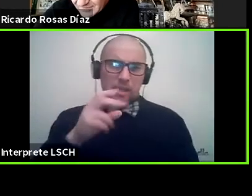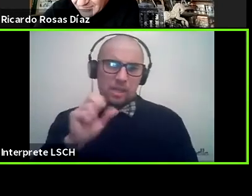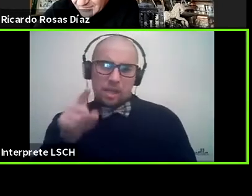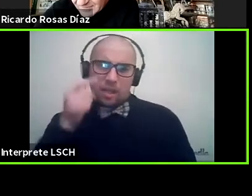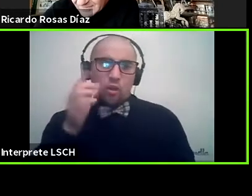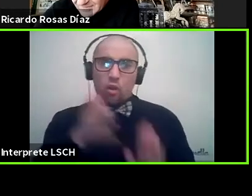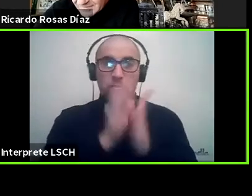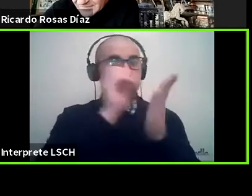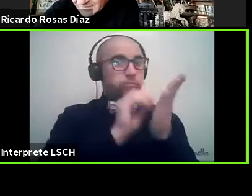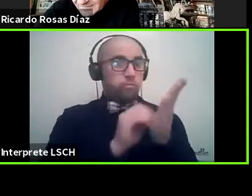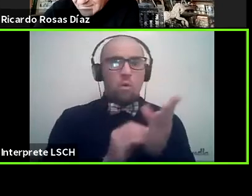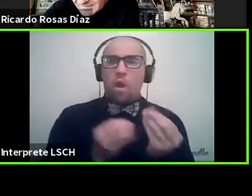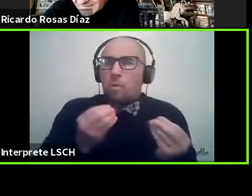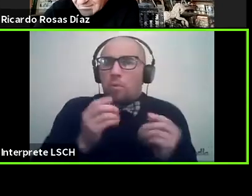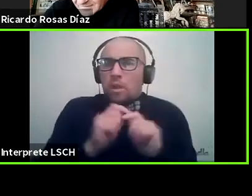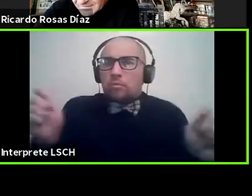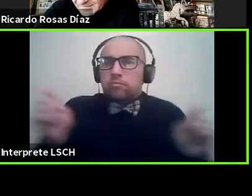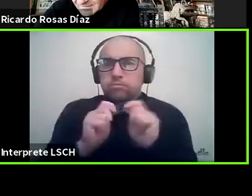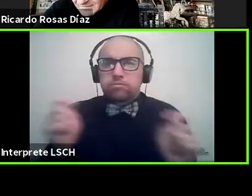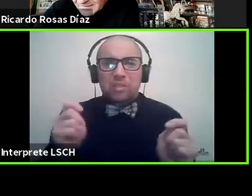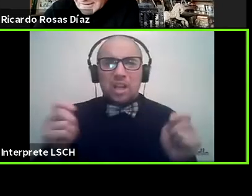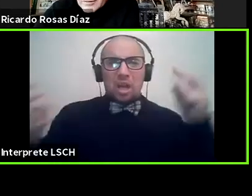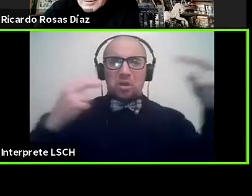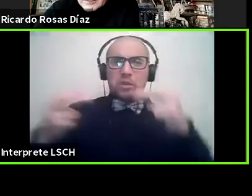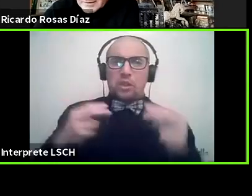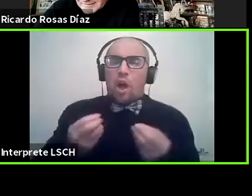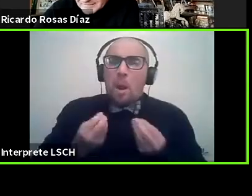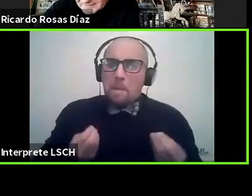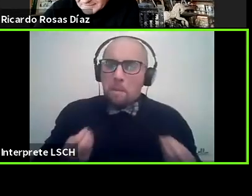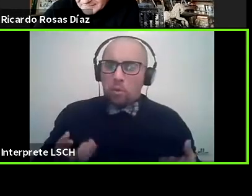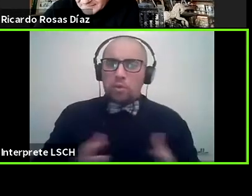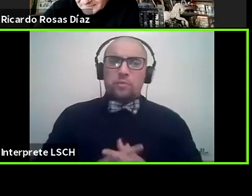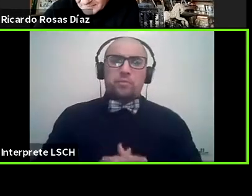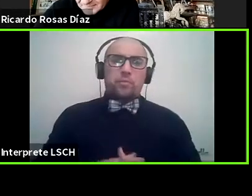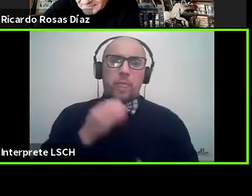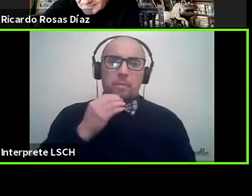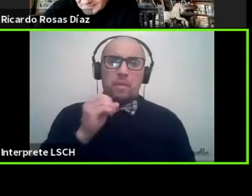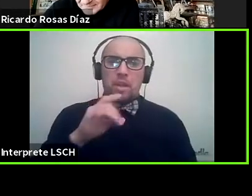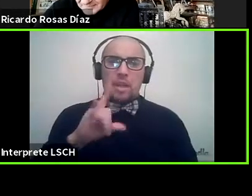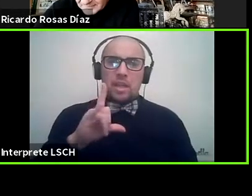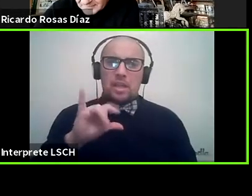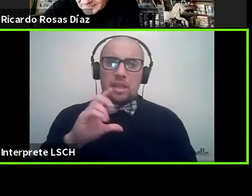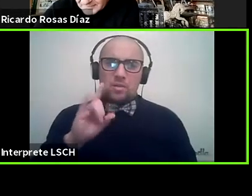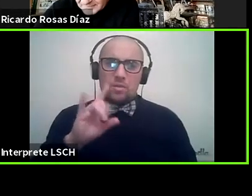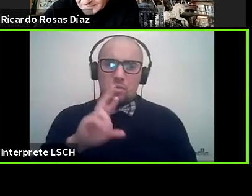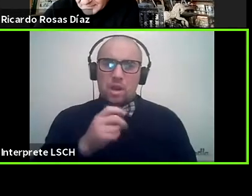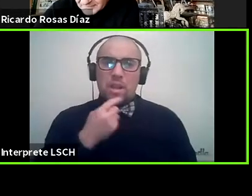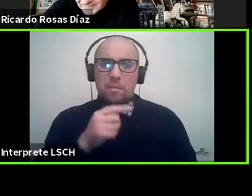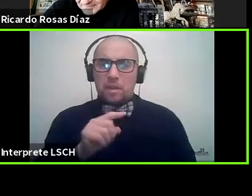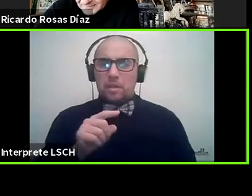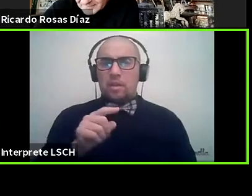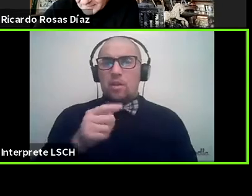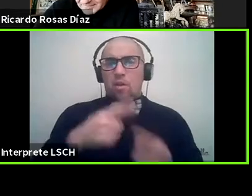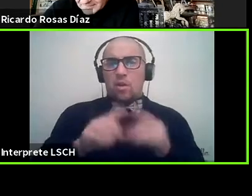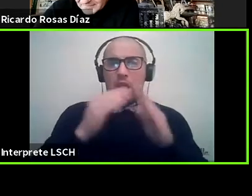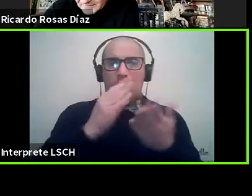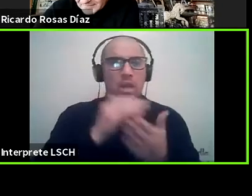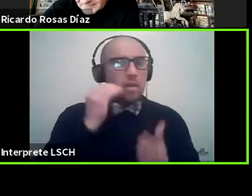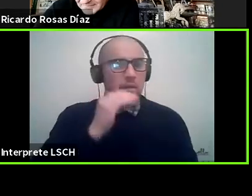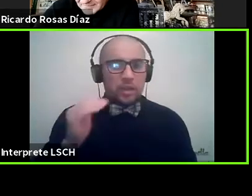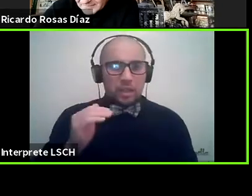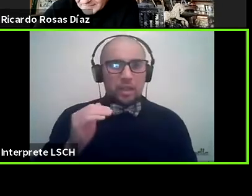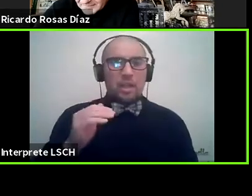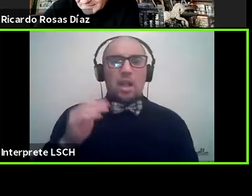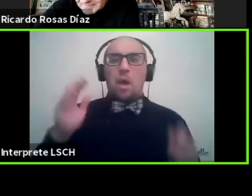de verdad la recepción ha sido maravillosa. Quilicura, Jardín Infantil Manitos del Mundo, Comuna de